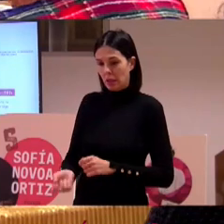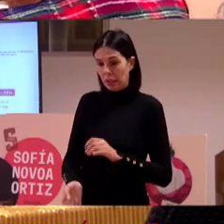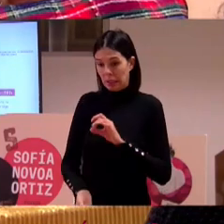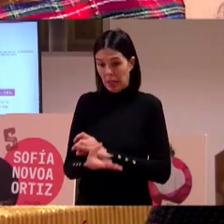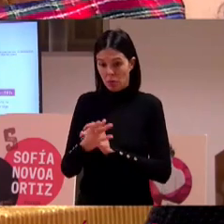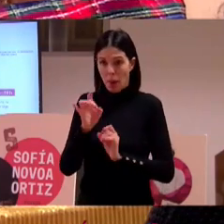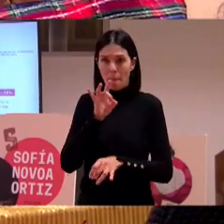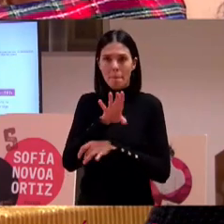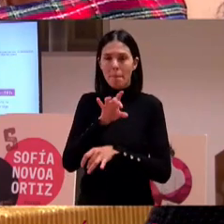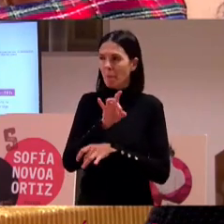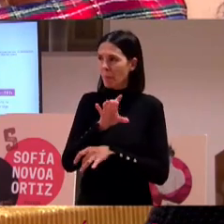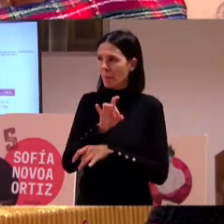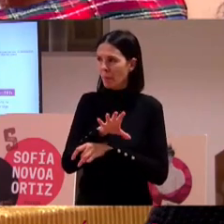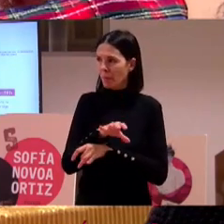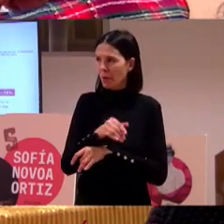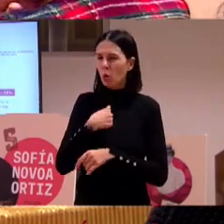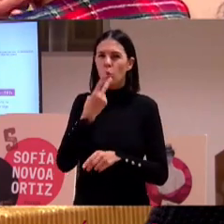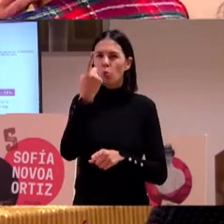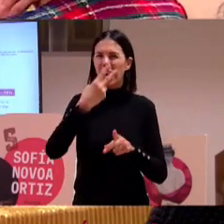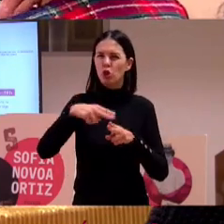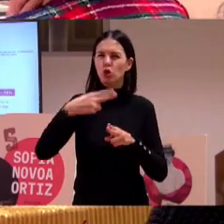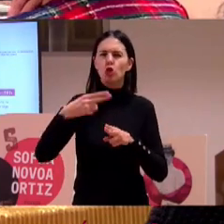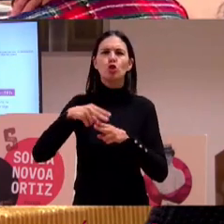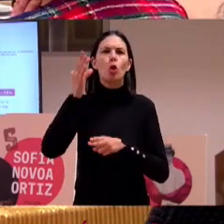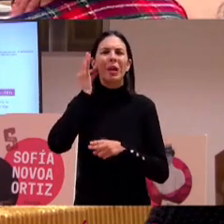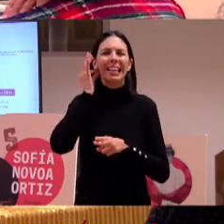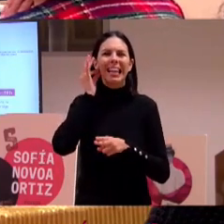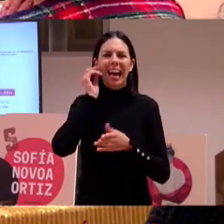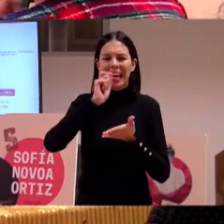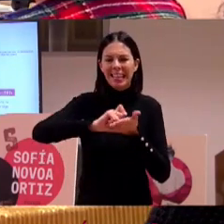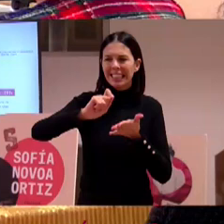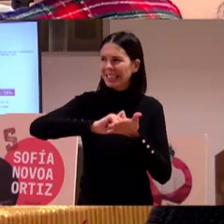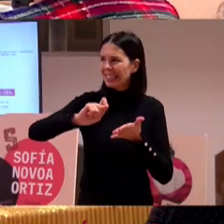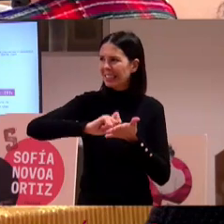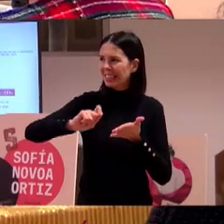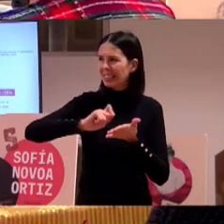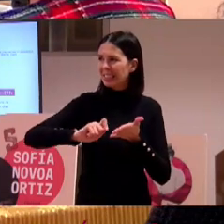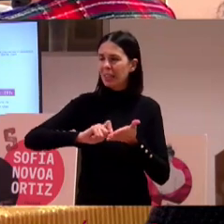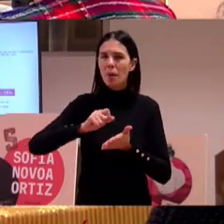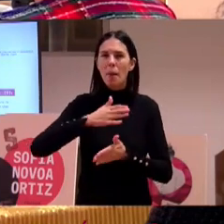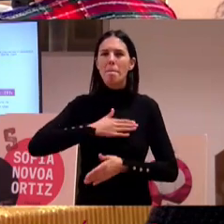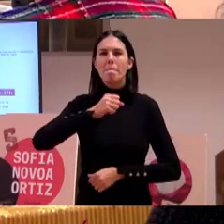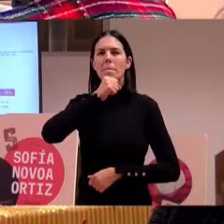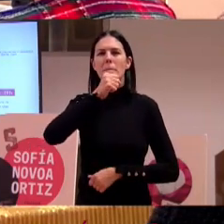carta a través de una de mis sobrinas, escrita por mi abuelo